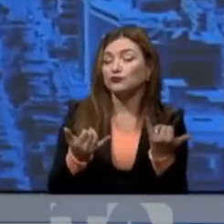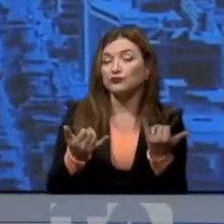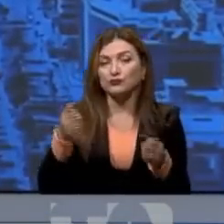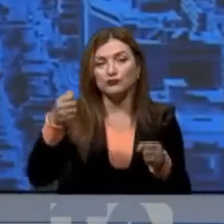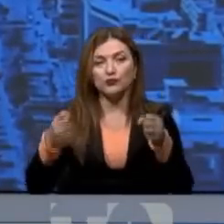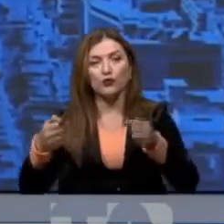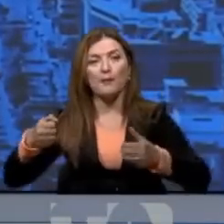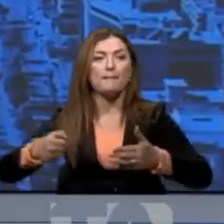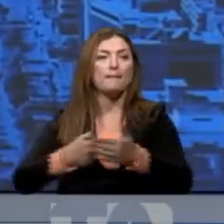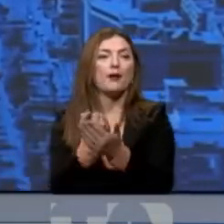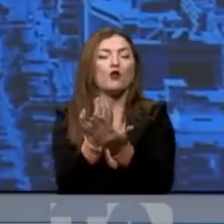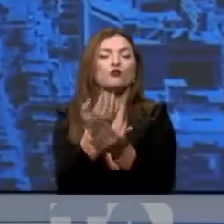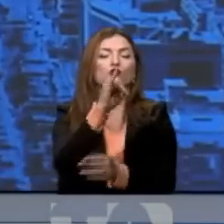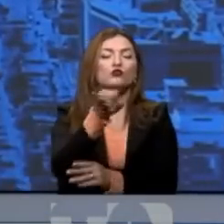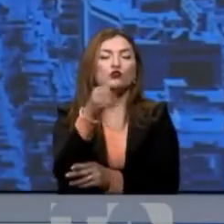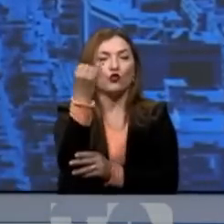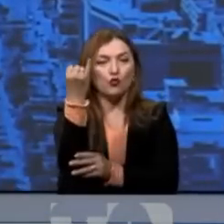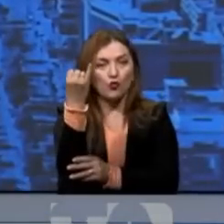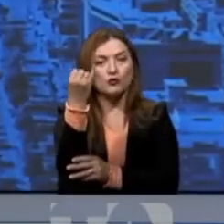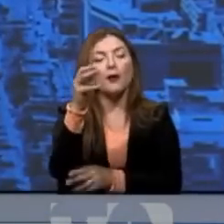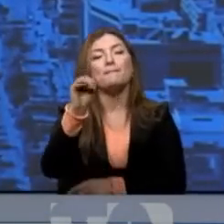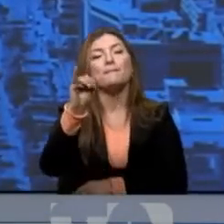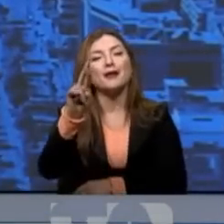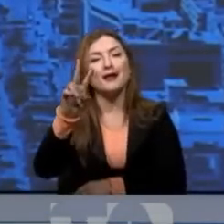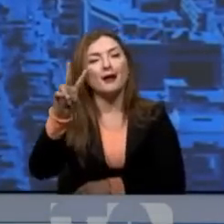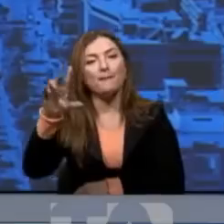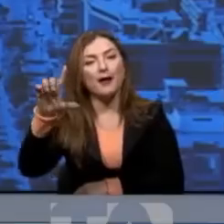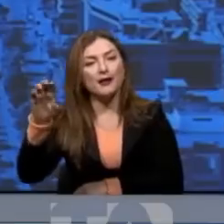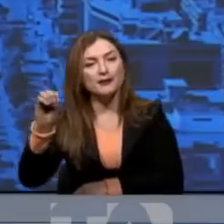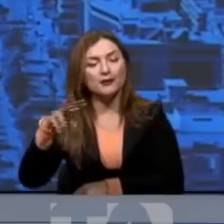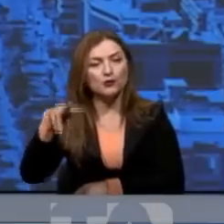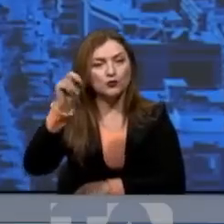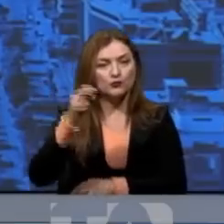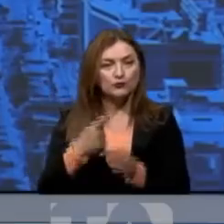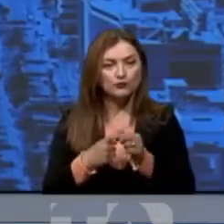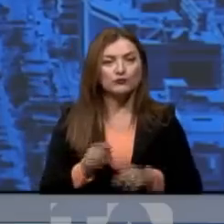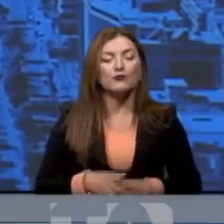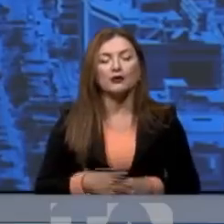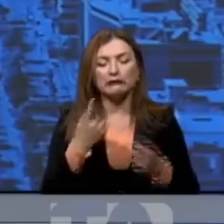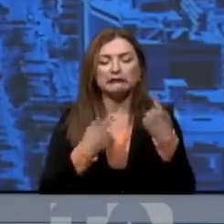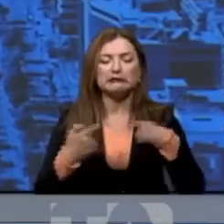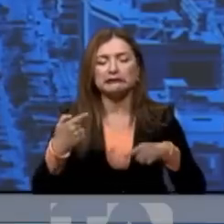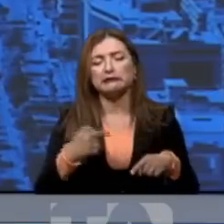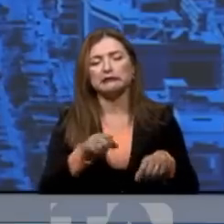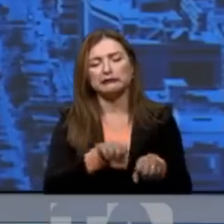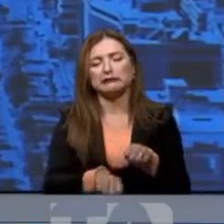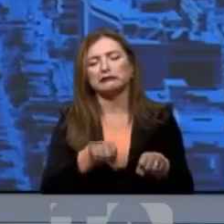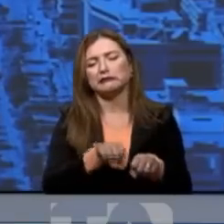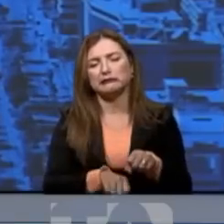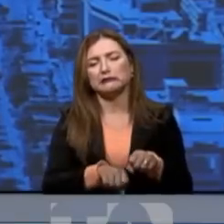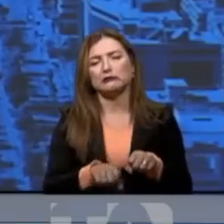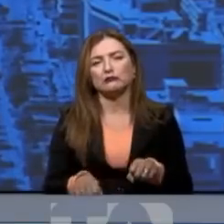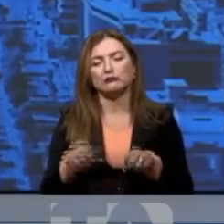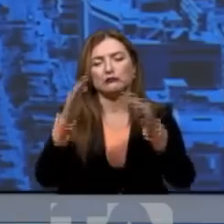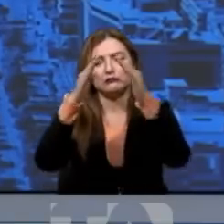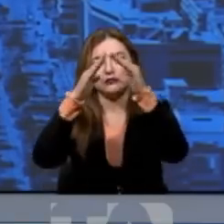siniestro de tránsito se registró este jueves en el sector de Miravalle, en el nororiente de Quito. Este hecho dejó varios heridos y daños en la infraestructura